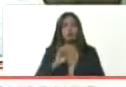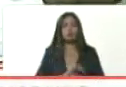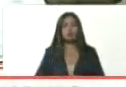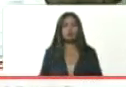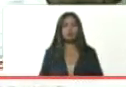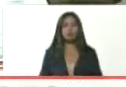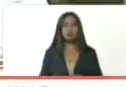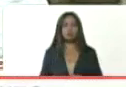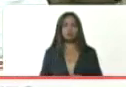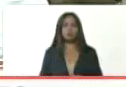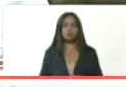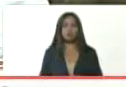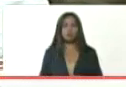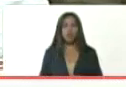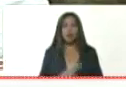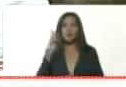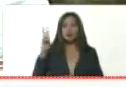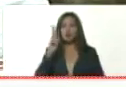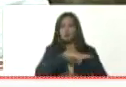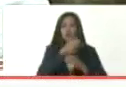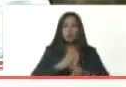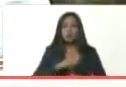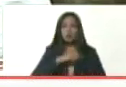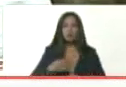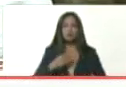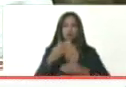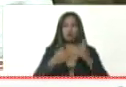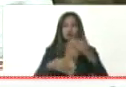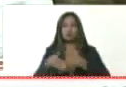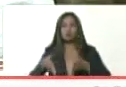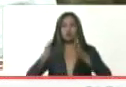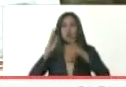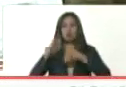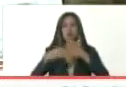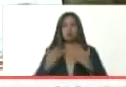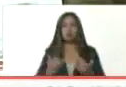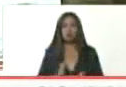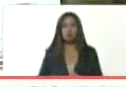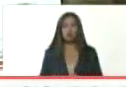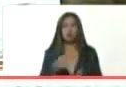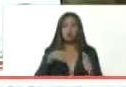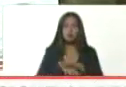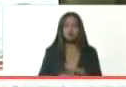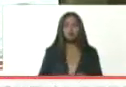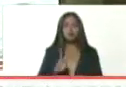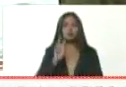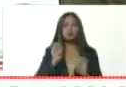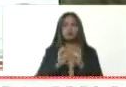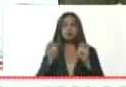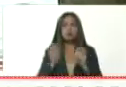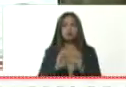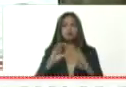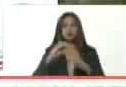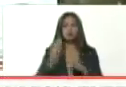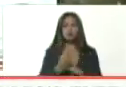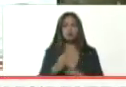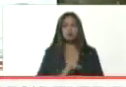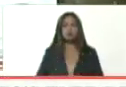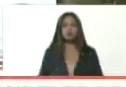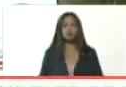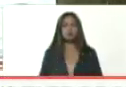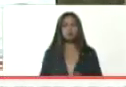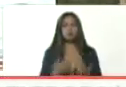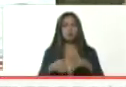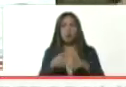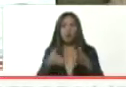a la venezuela potencia que queremos nosotros construir a través de la educación la ciencia y la cultura transitaremos